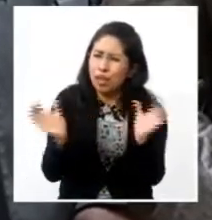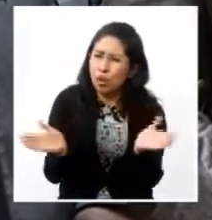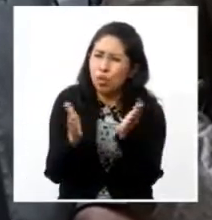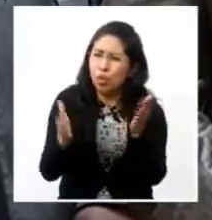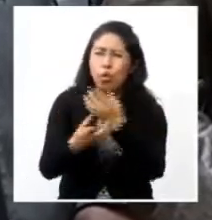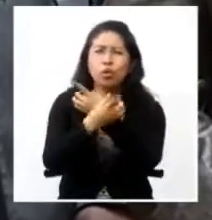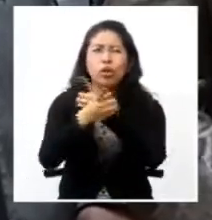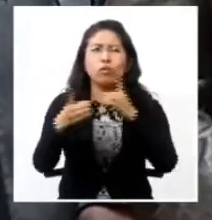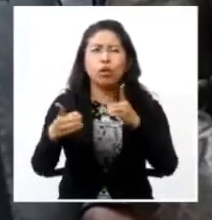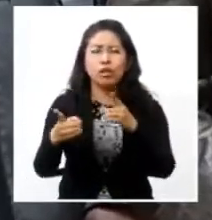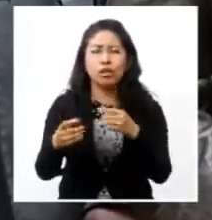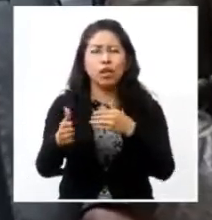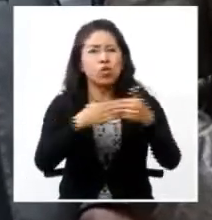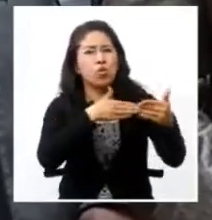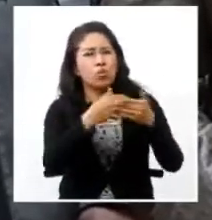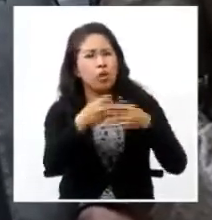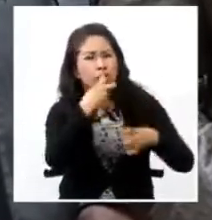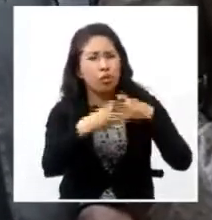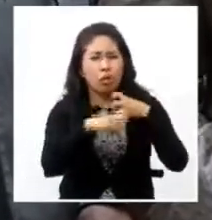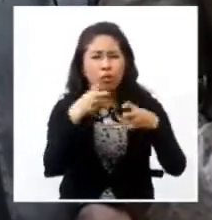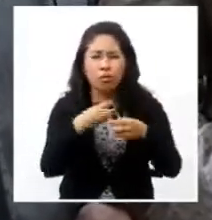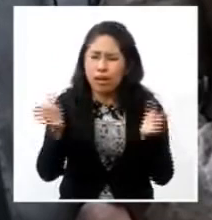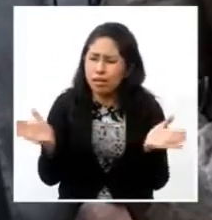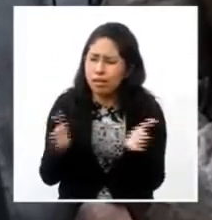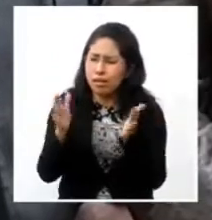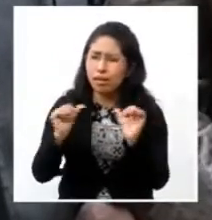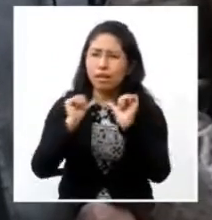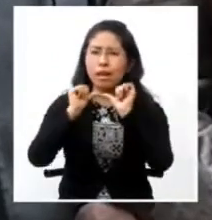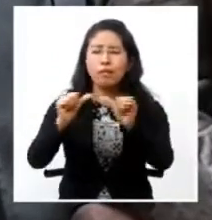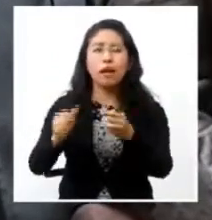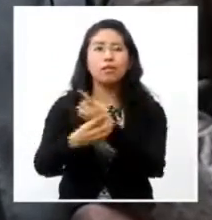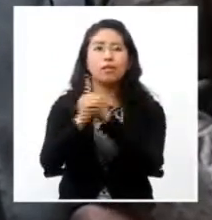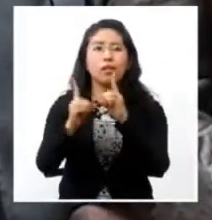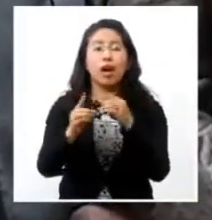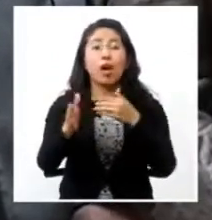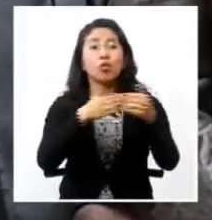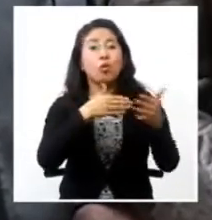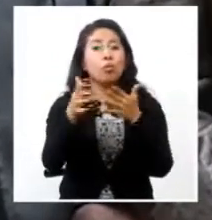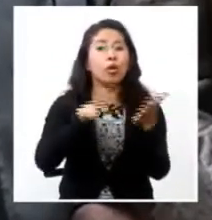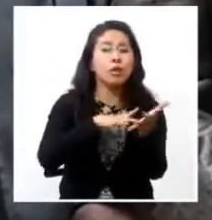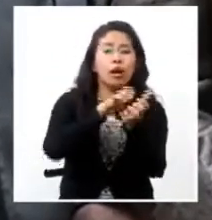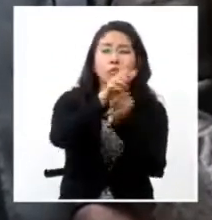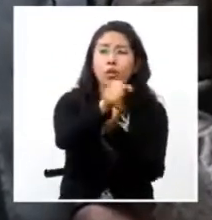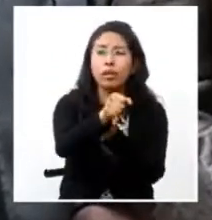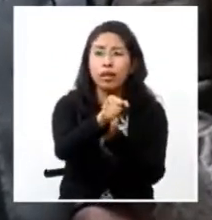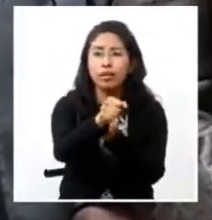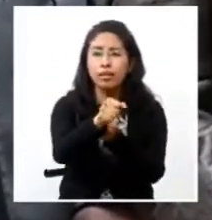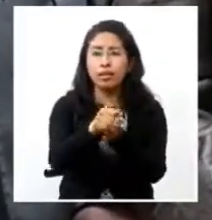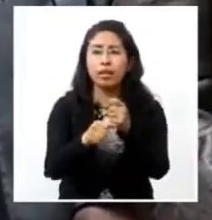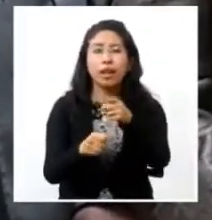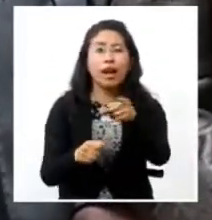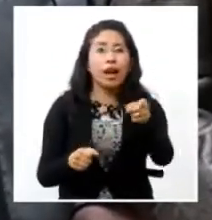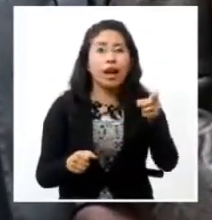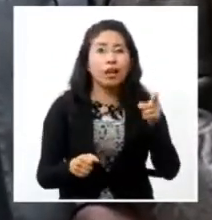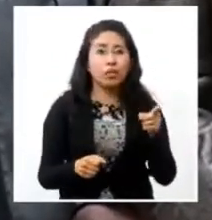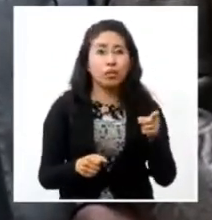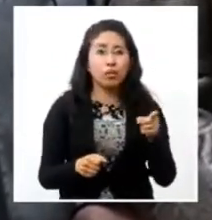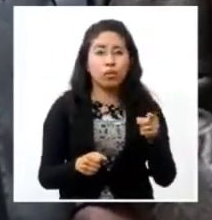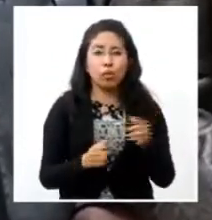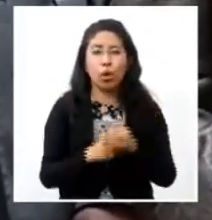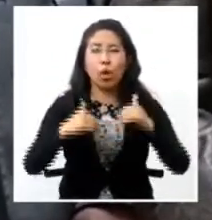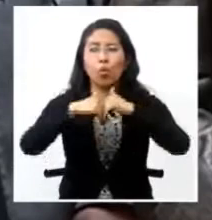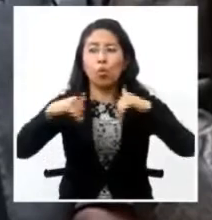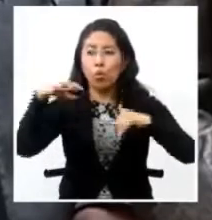y marea. La sostuvimos a pesar de la violencia con la que actuaban los duros de ambos